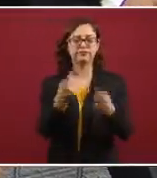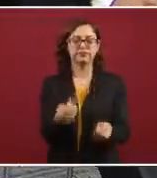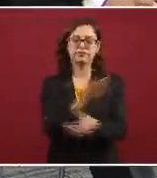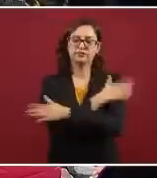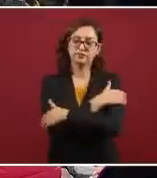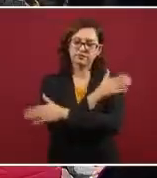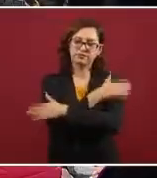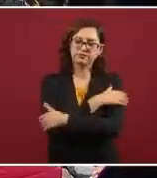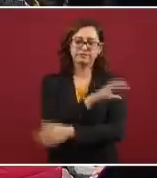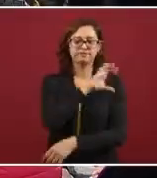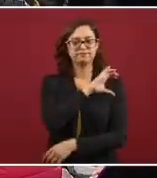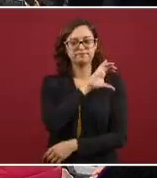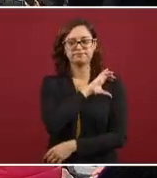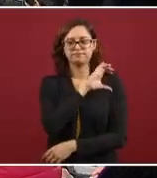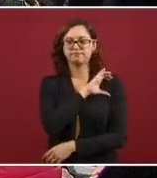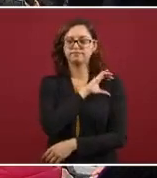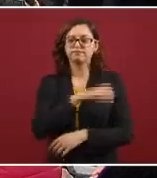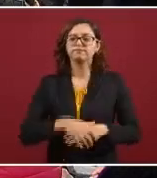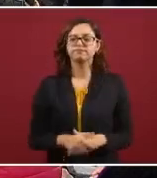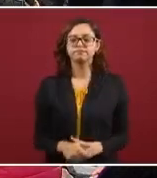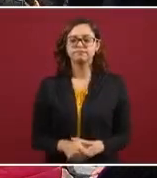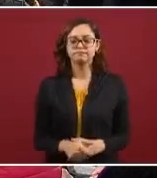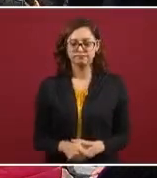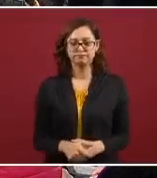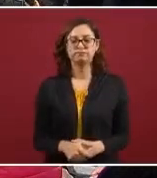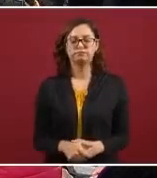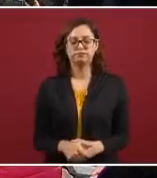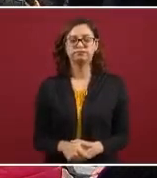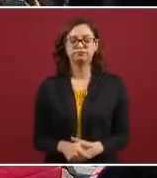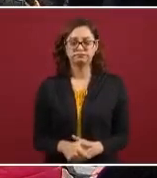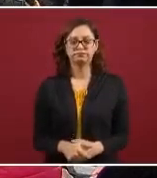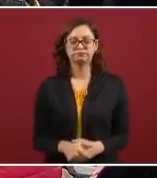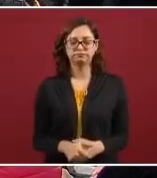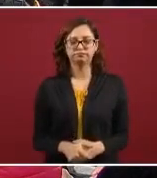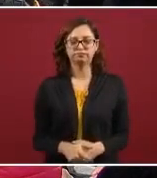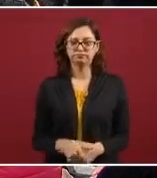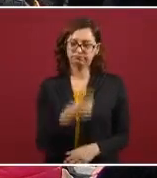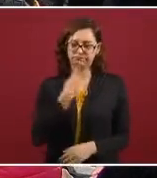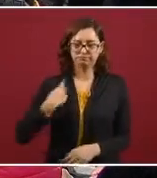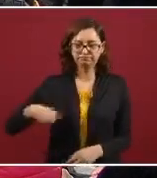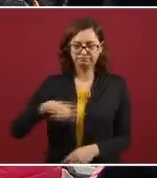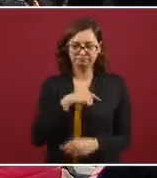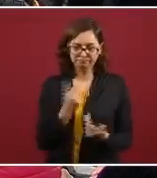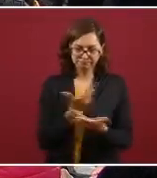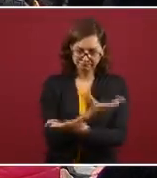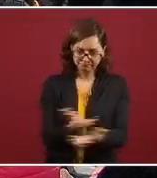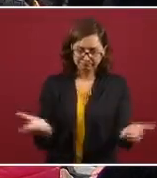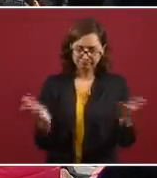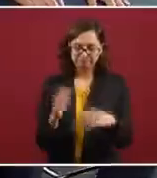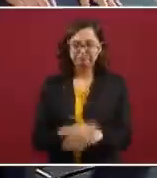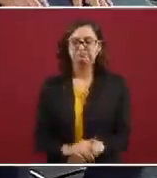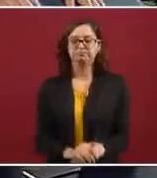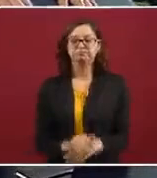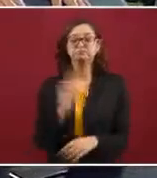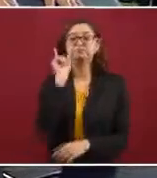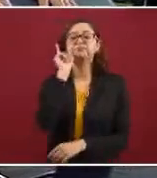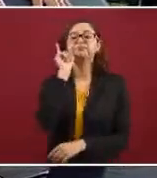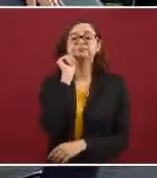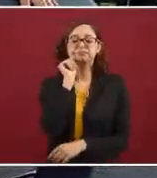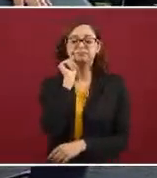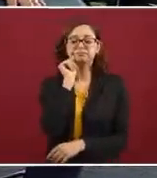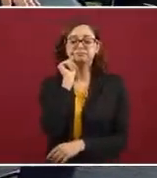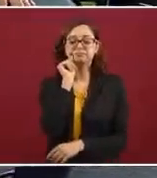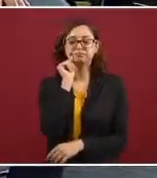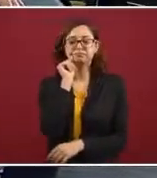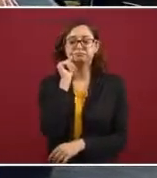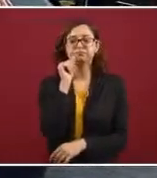abrazo cariñosísimo de parte de nosotros. Y ya mañana,